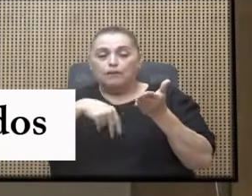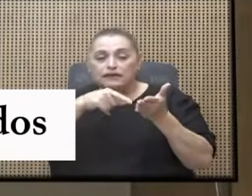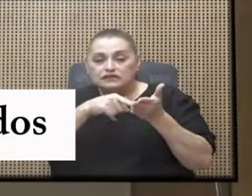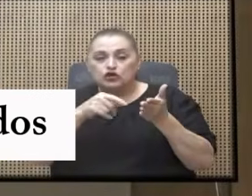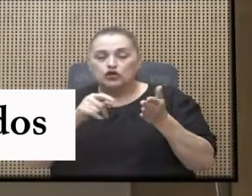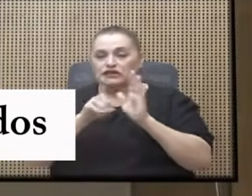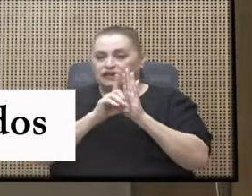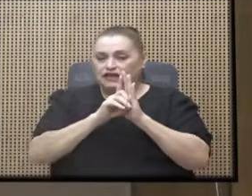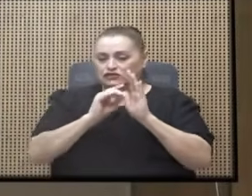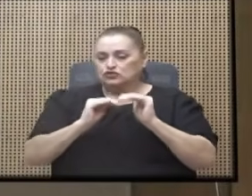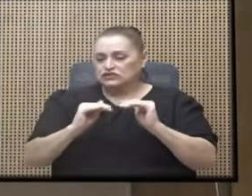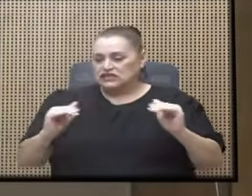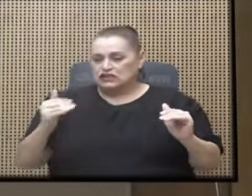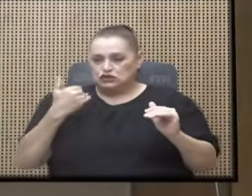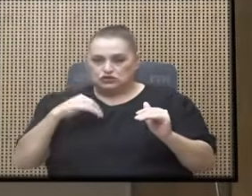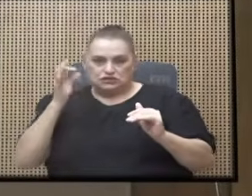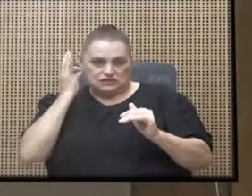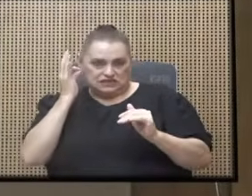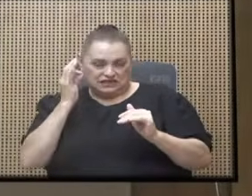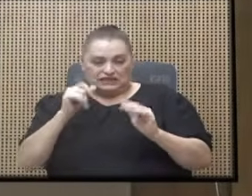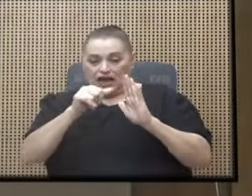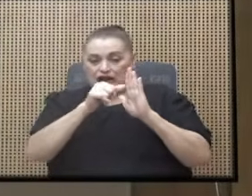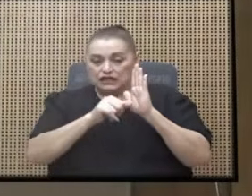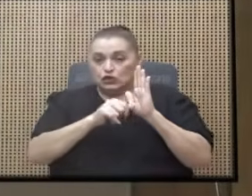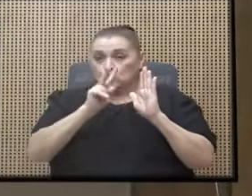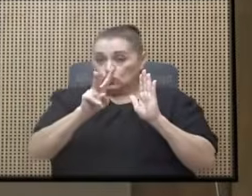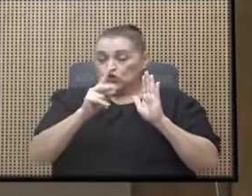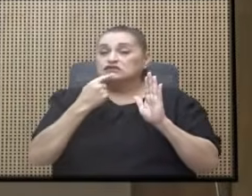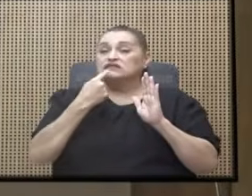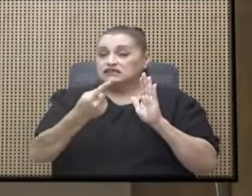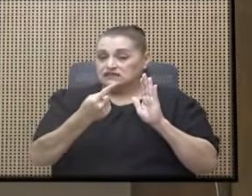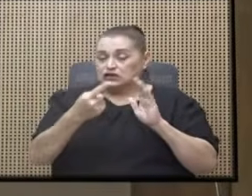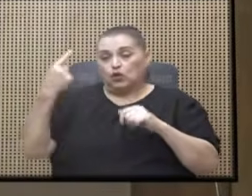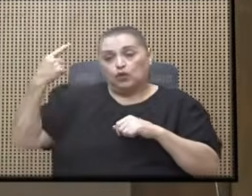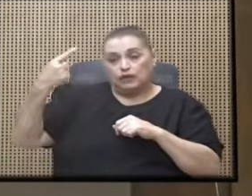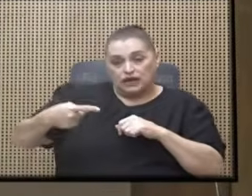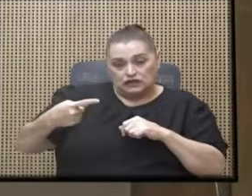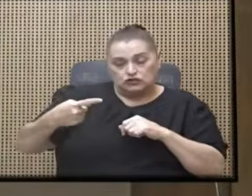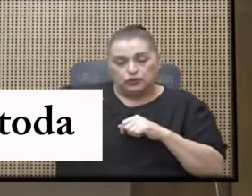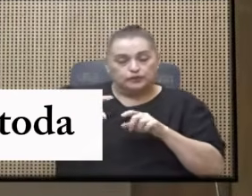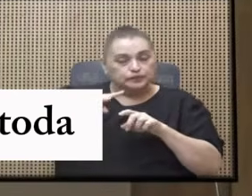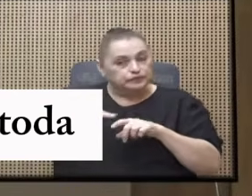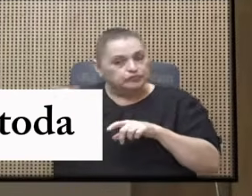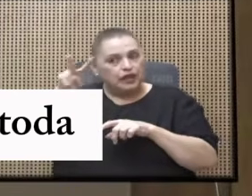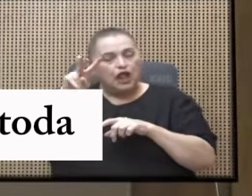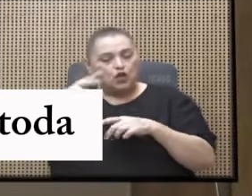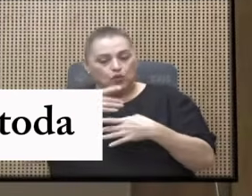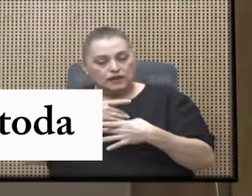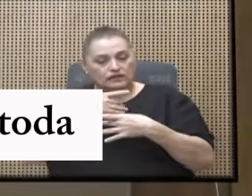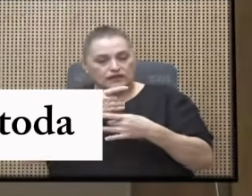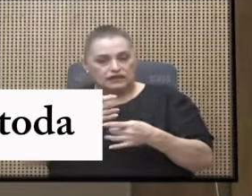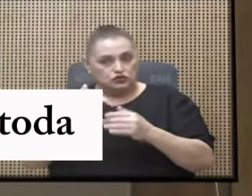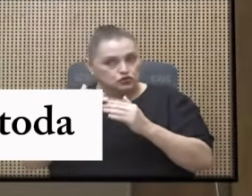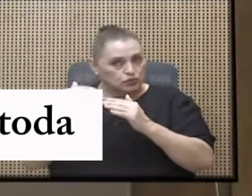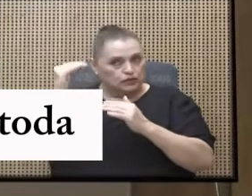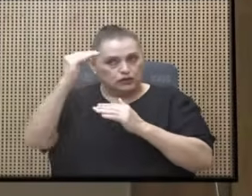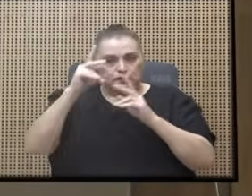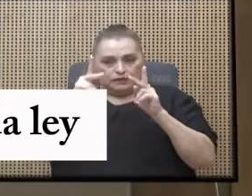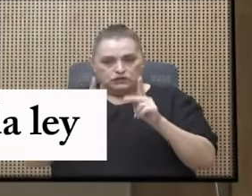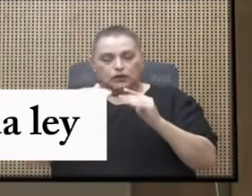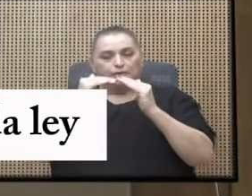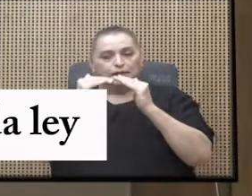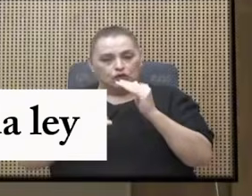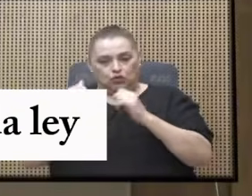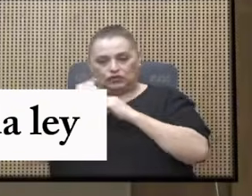Niña, que en su artículo 2 establece la obligación de valorar el interés superior de la persona menor de edad en